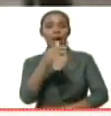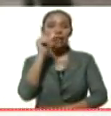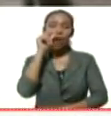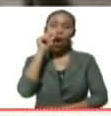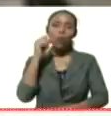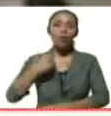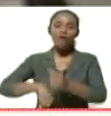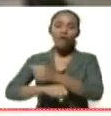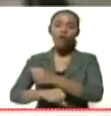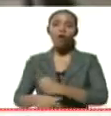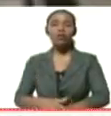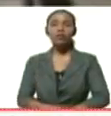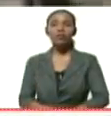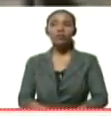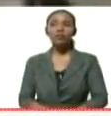Argentina